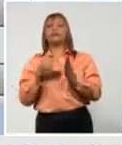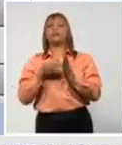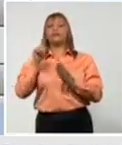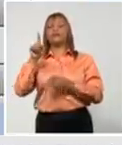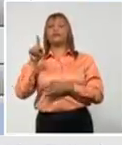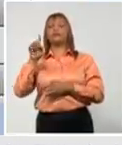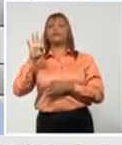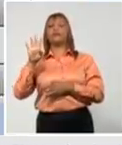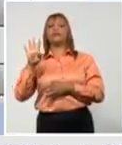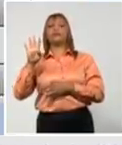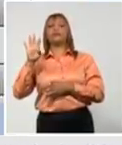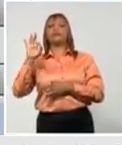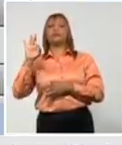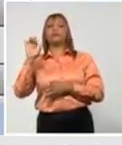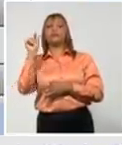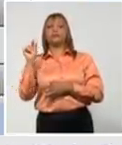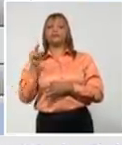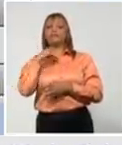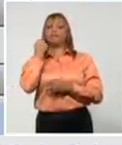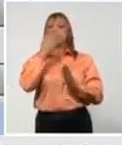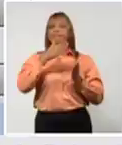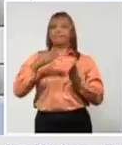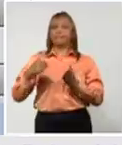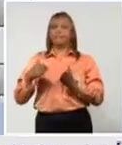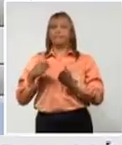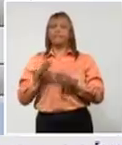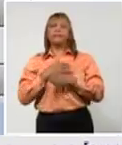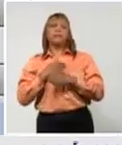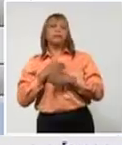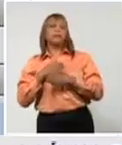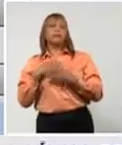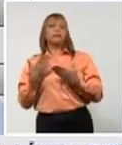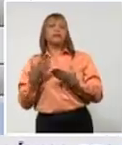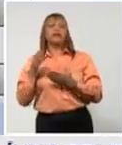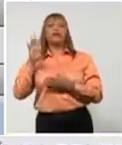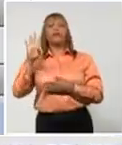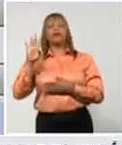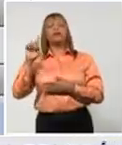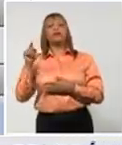597.148 fallecidos y una letalidad de